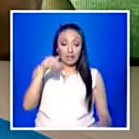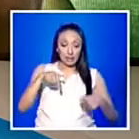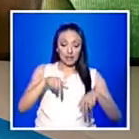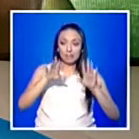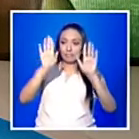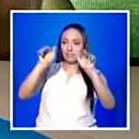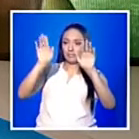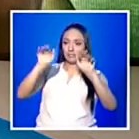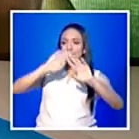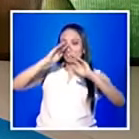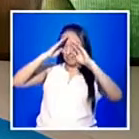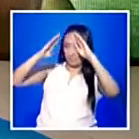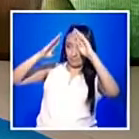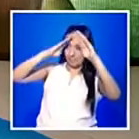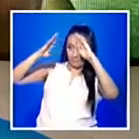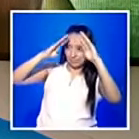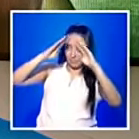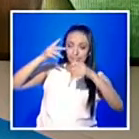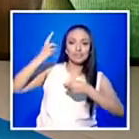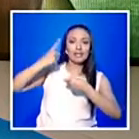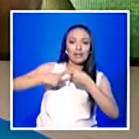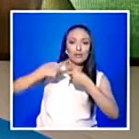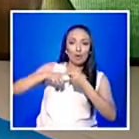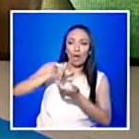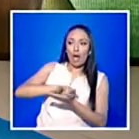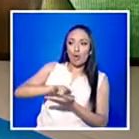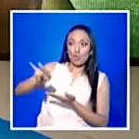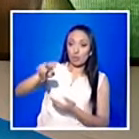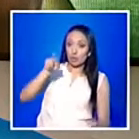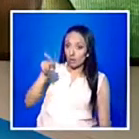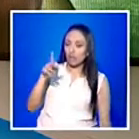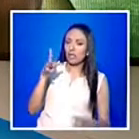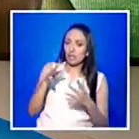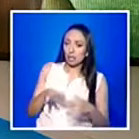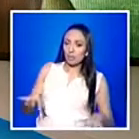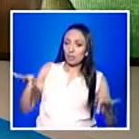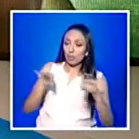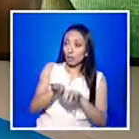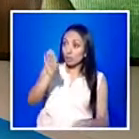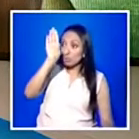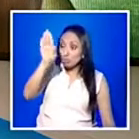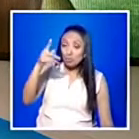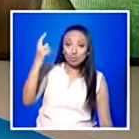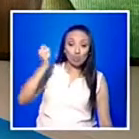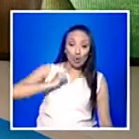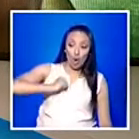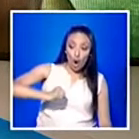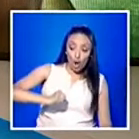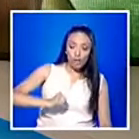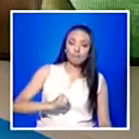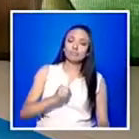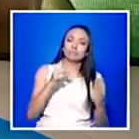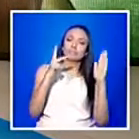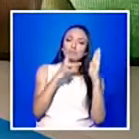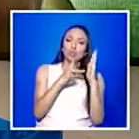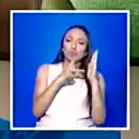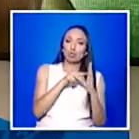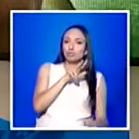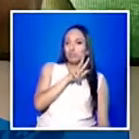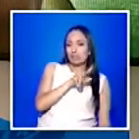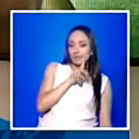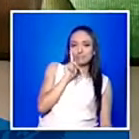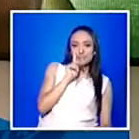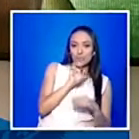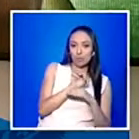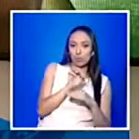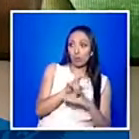el aeropuerto de Quito. Fue decisivo en el partido ante Perú, ya que su anotación le permitió sumar 3 puntos a la tricolor. Jenner es el